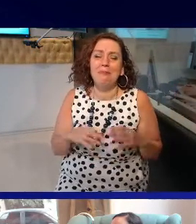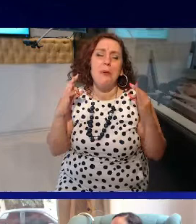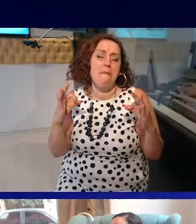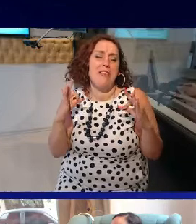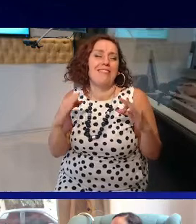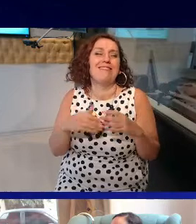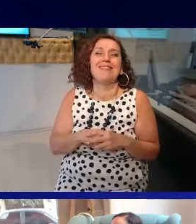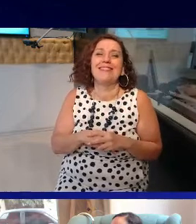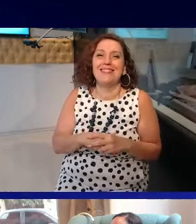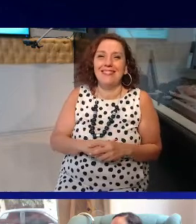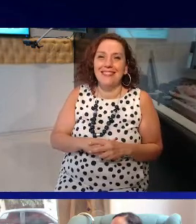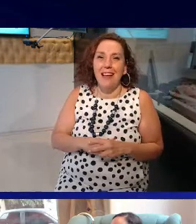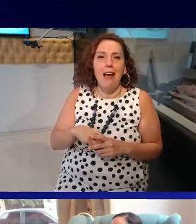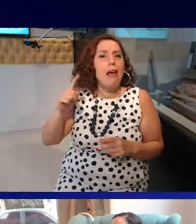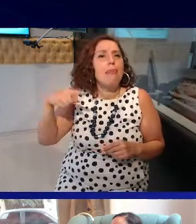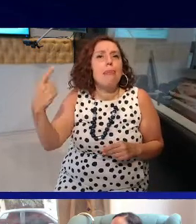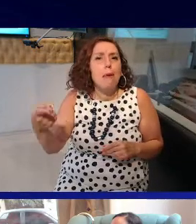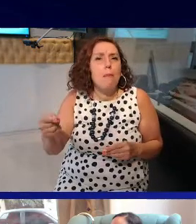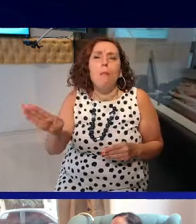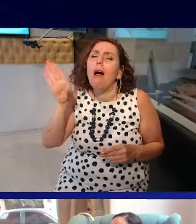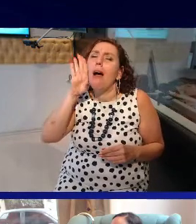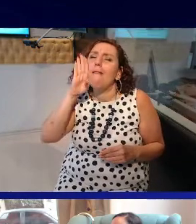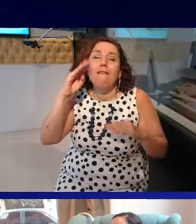bien, muy linda foto. Después la tenemos que subir al Facebook.